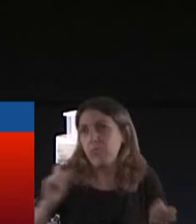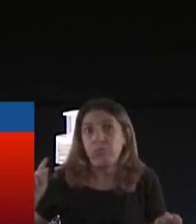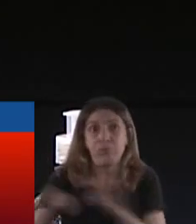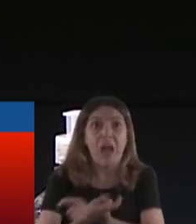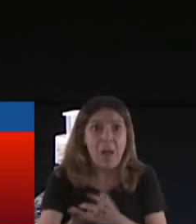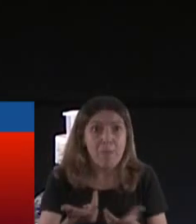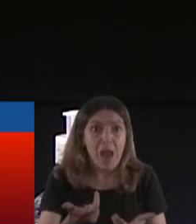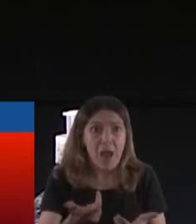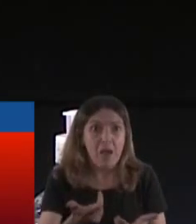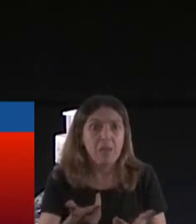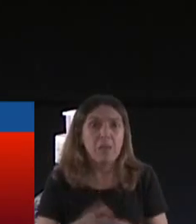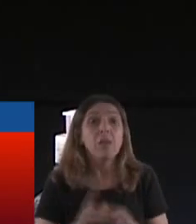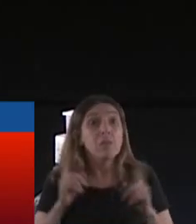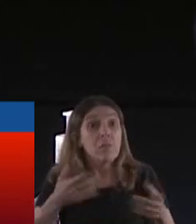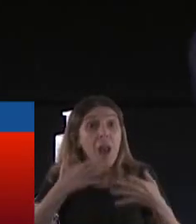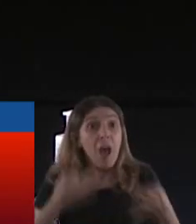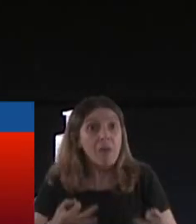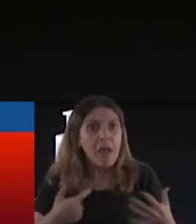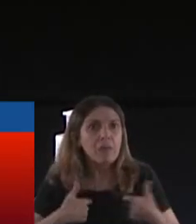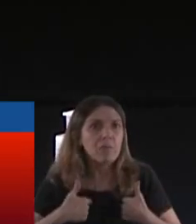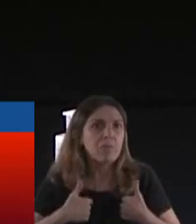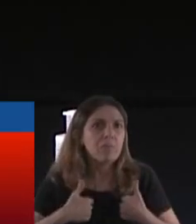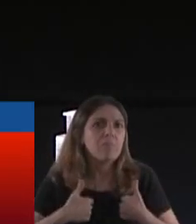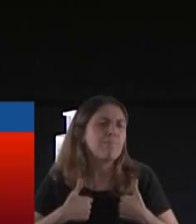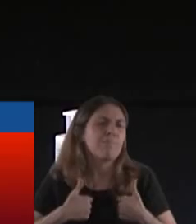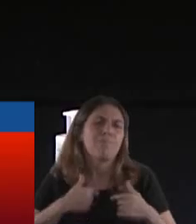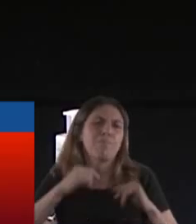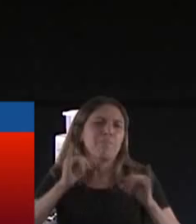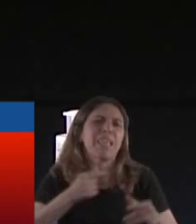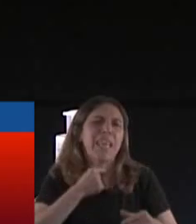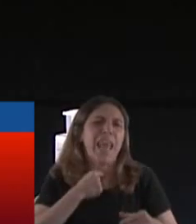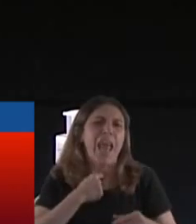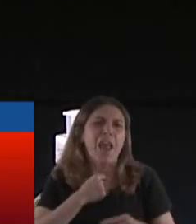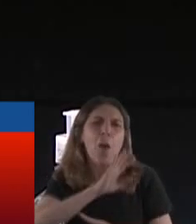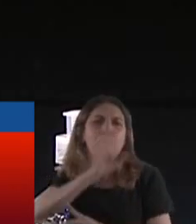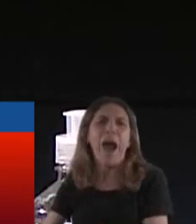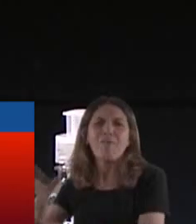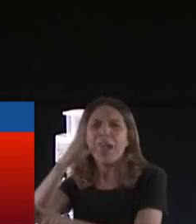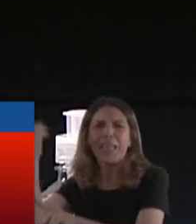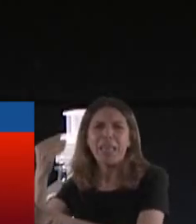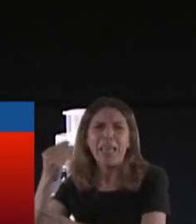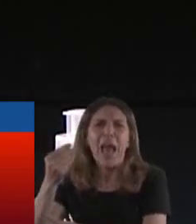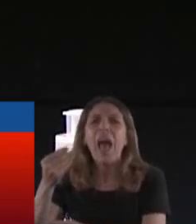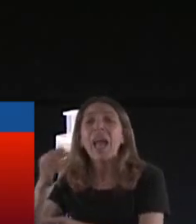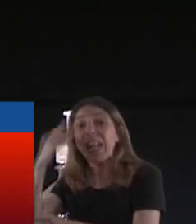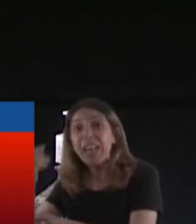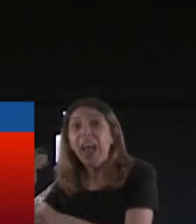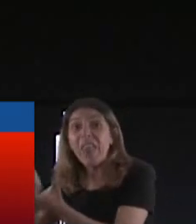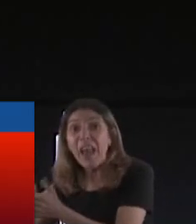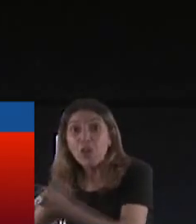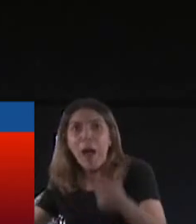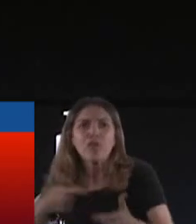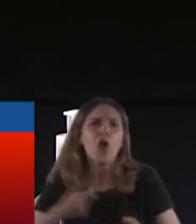tanto. Y la verdad es que yo estoy empeñado en ganarle a Cristina, dar más derechos y ampliar más derechos,